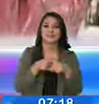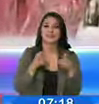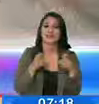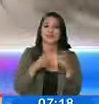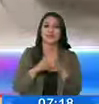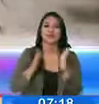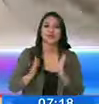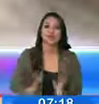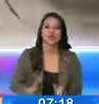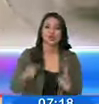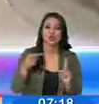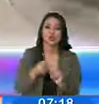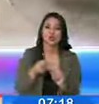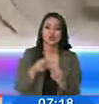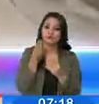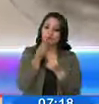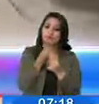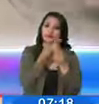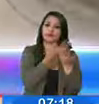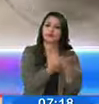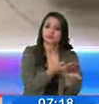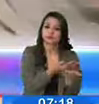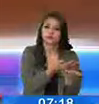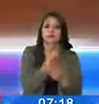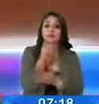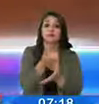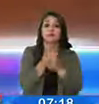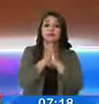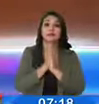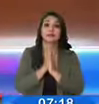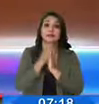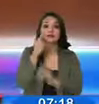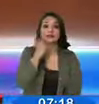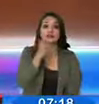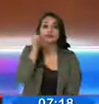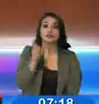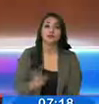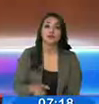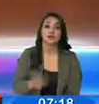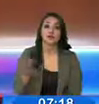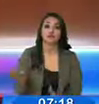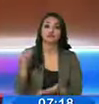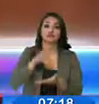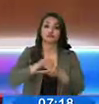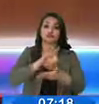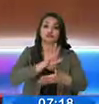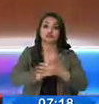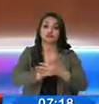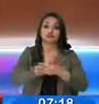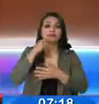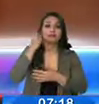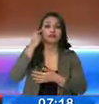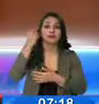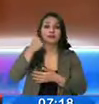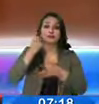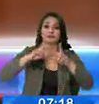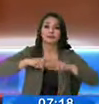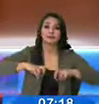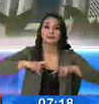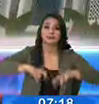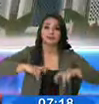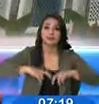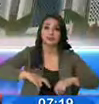contralor Pablo Celi emitiera un informe donde solicita a la Fiscalía se incluya a Correa en las investigaciones al